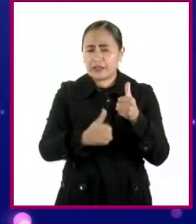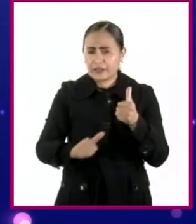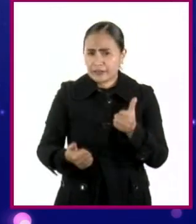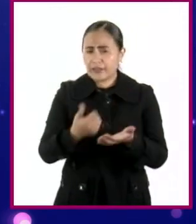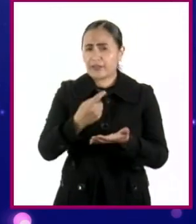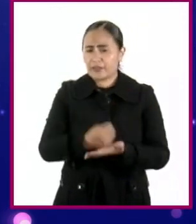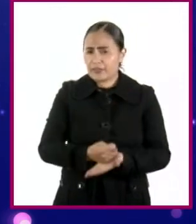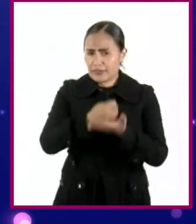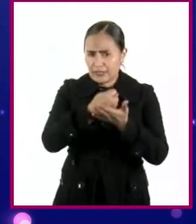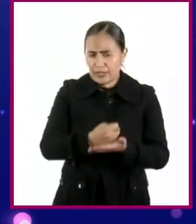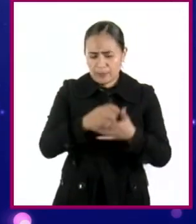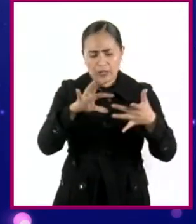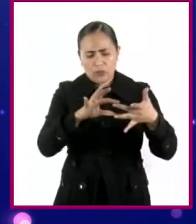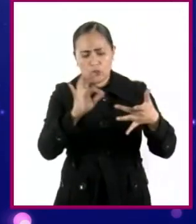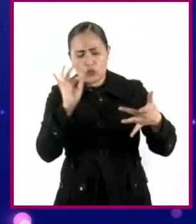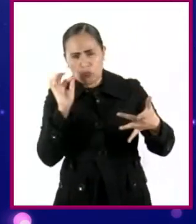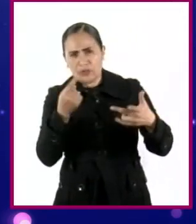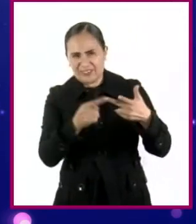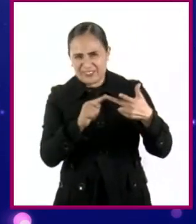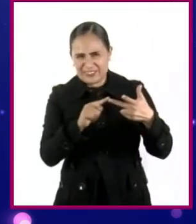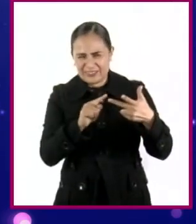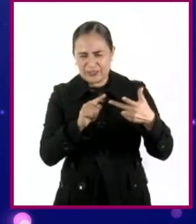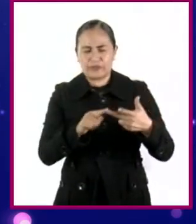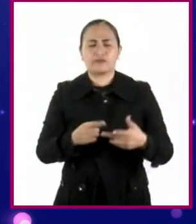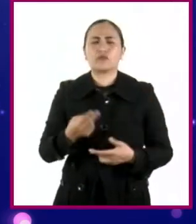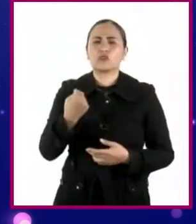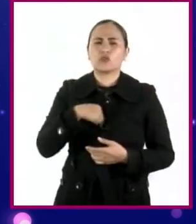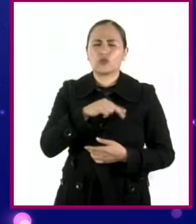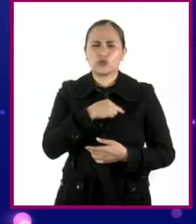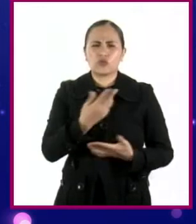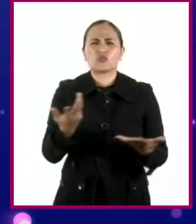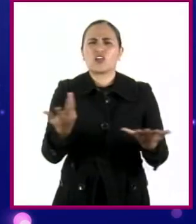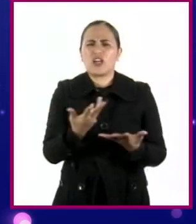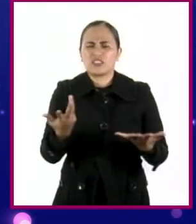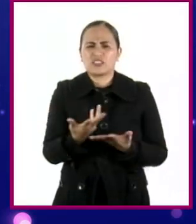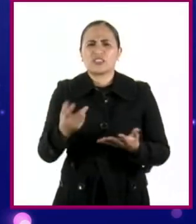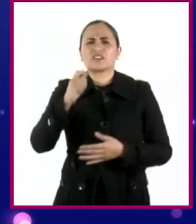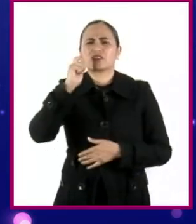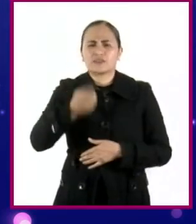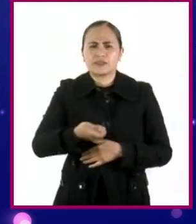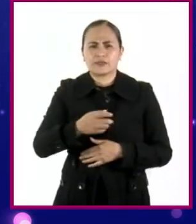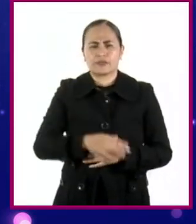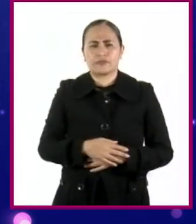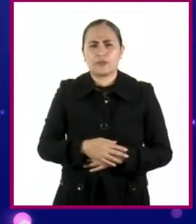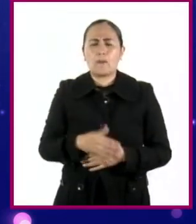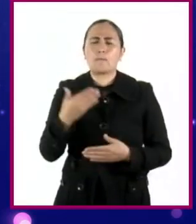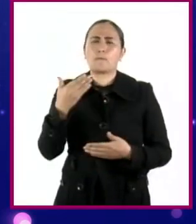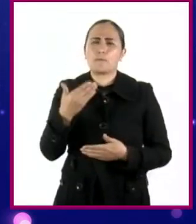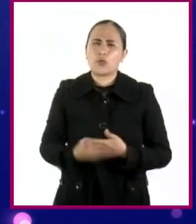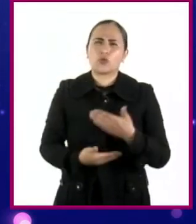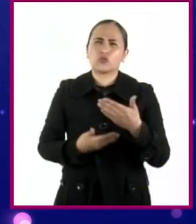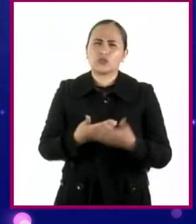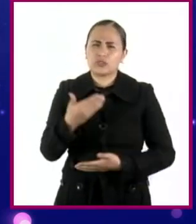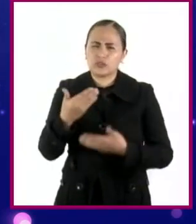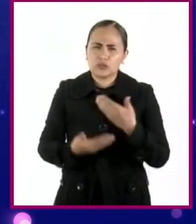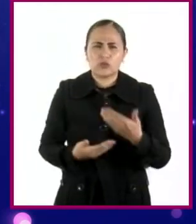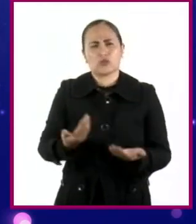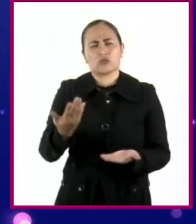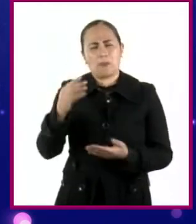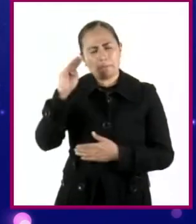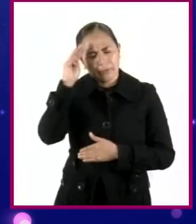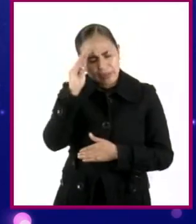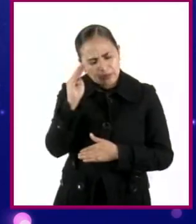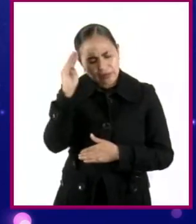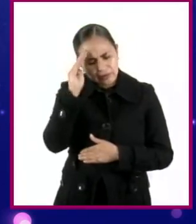donde se enfoca a que nosotros hagamos determinados procesos reflexivos por medio